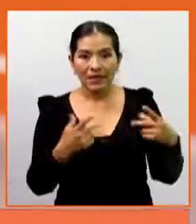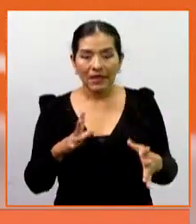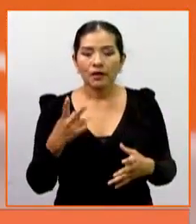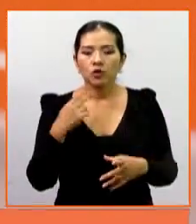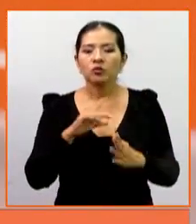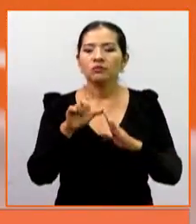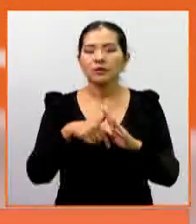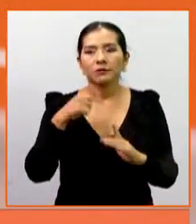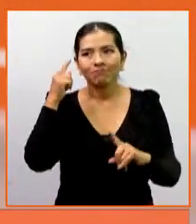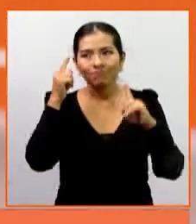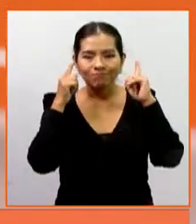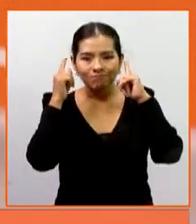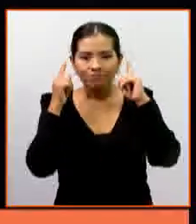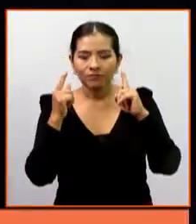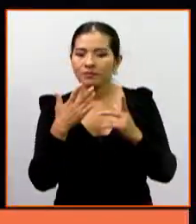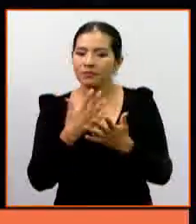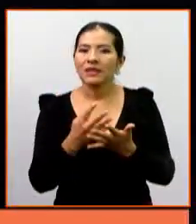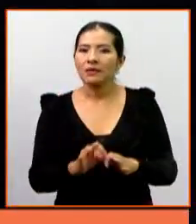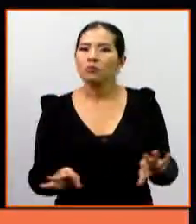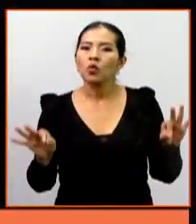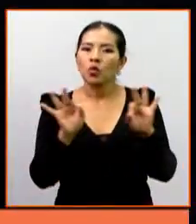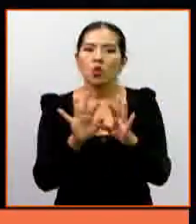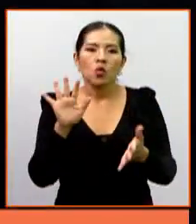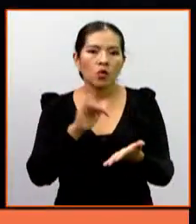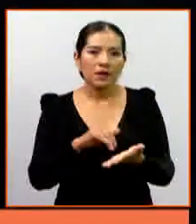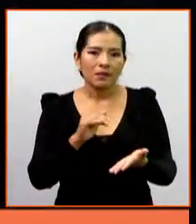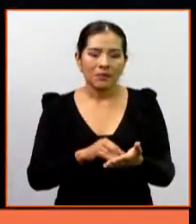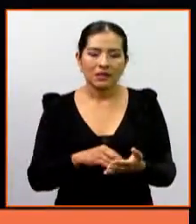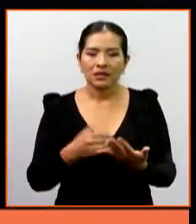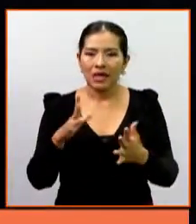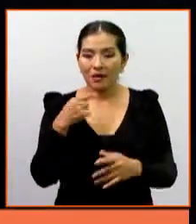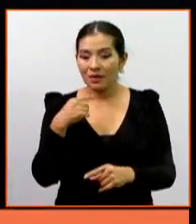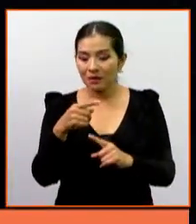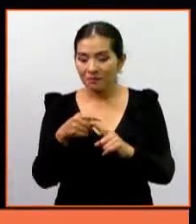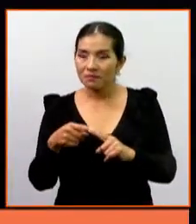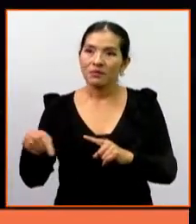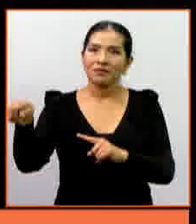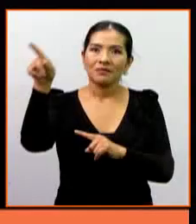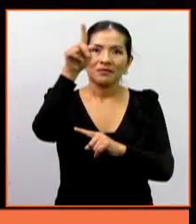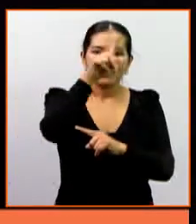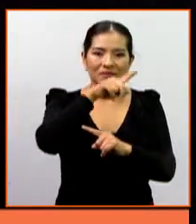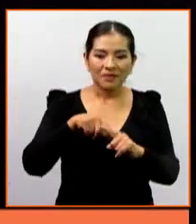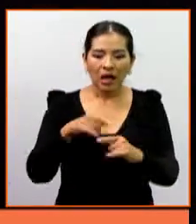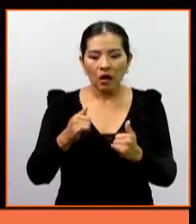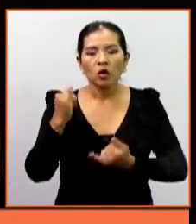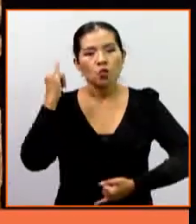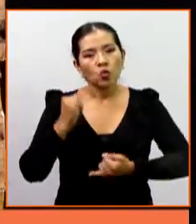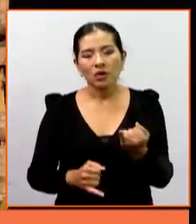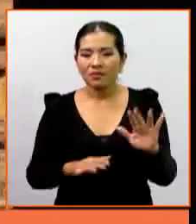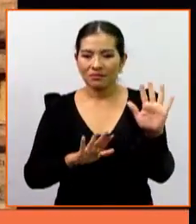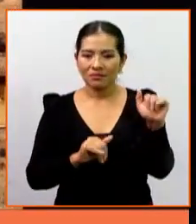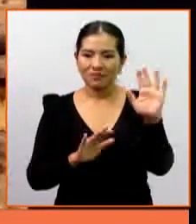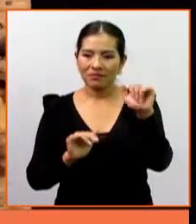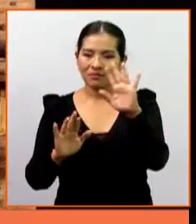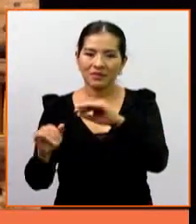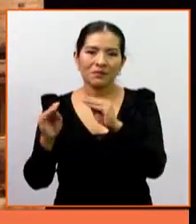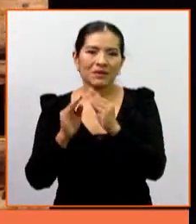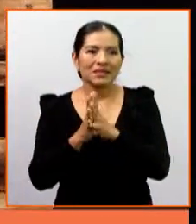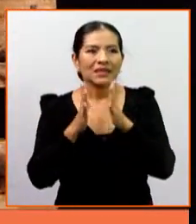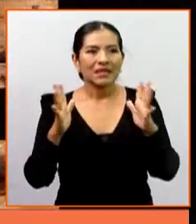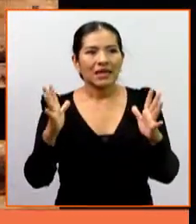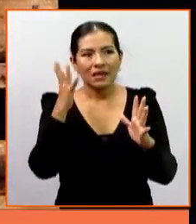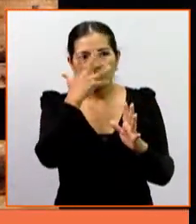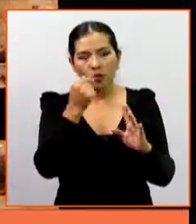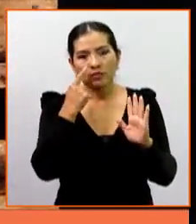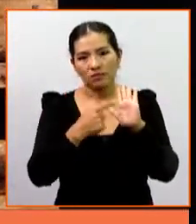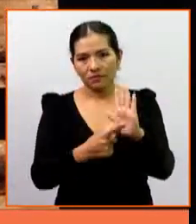visto que sea necesario despedirnos nuevamente en la ciudad donde hemos empezado con un gran espectáculo. Y no va a ser